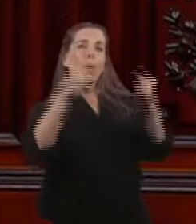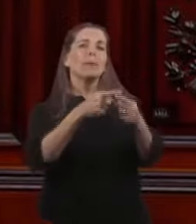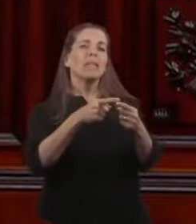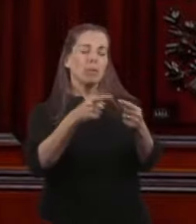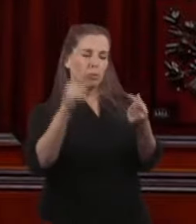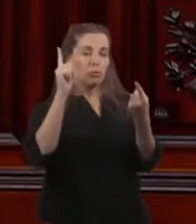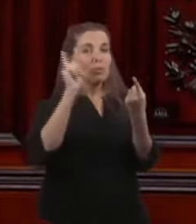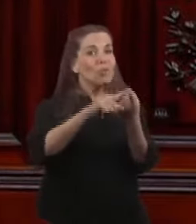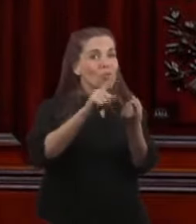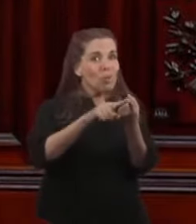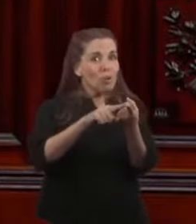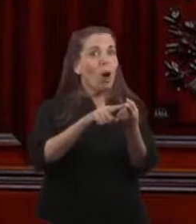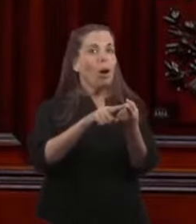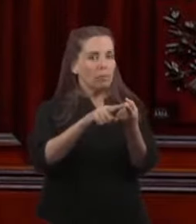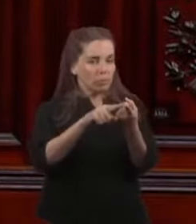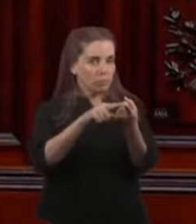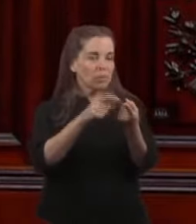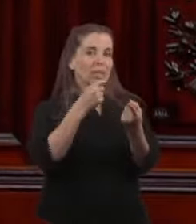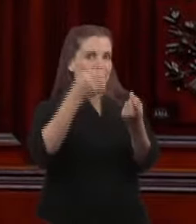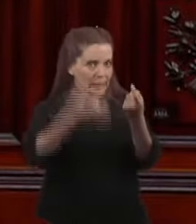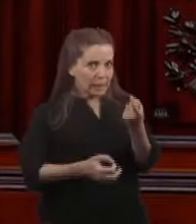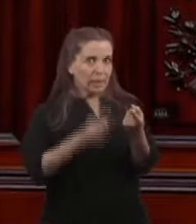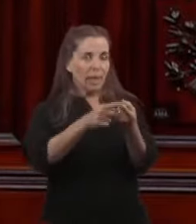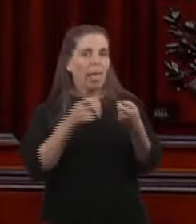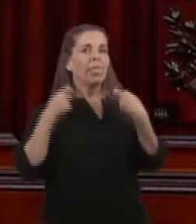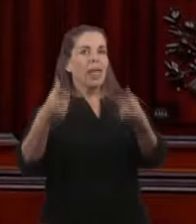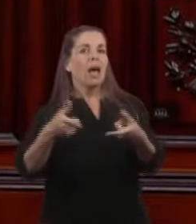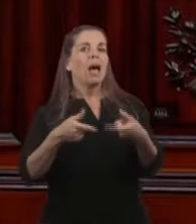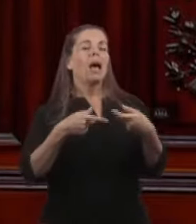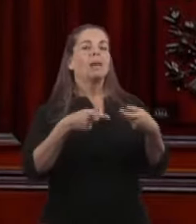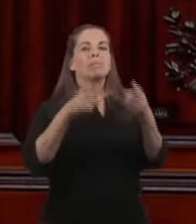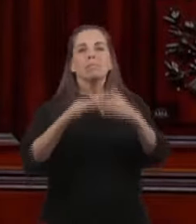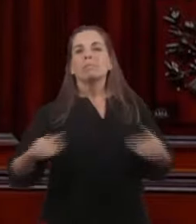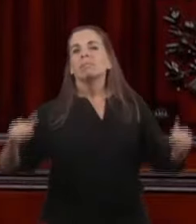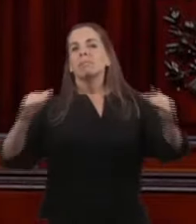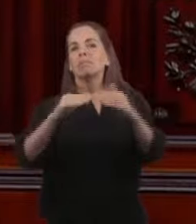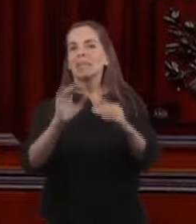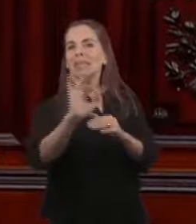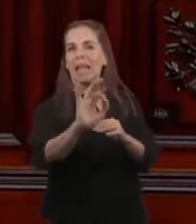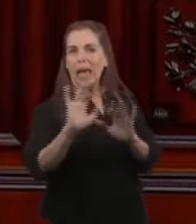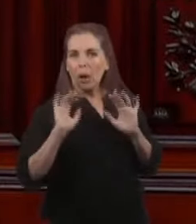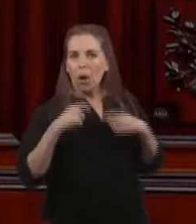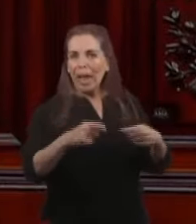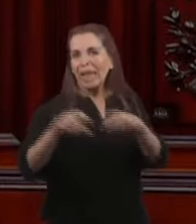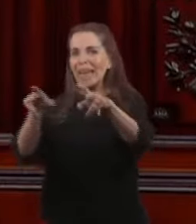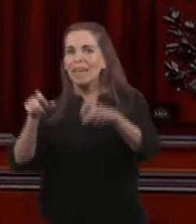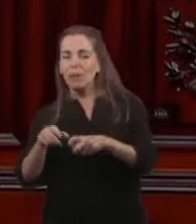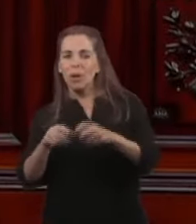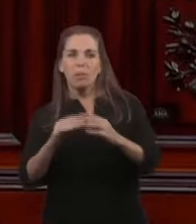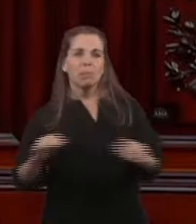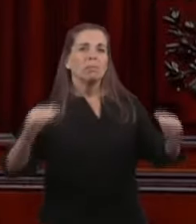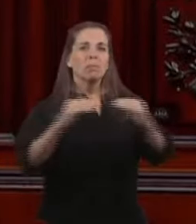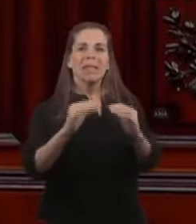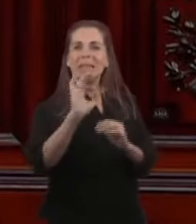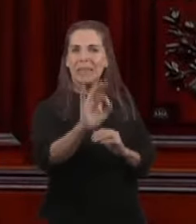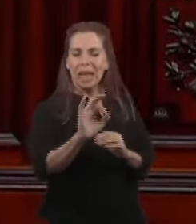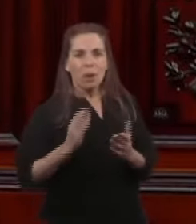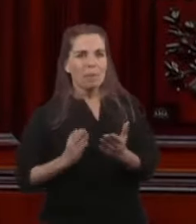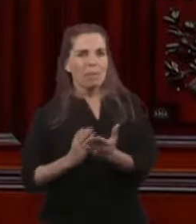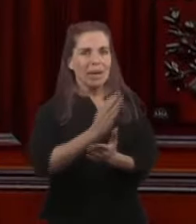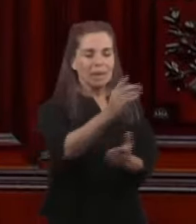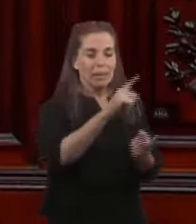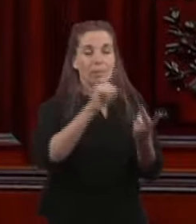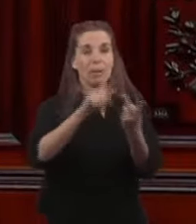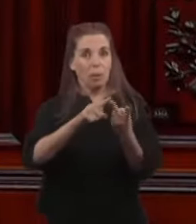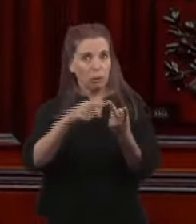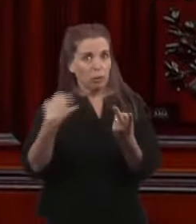uno va a blindar el equilibrio fiscal para siempre terminando con el castigo de la deuda y la emisión va a obligar